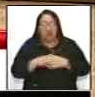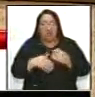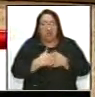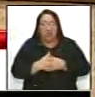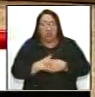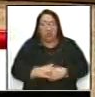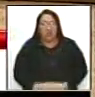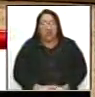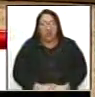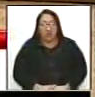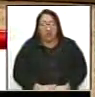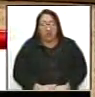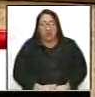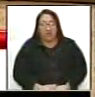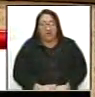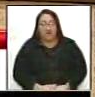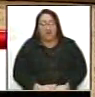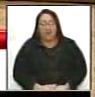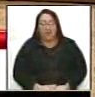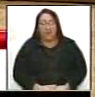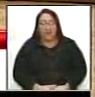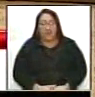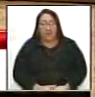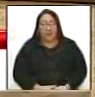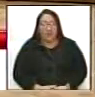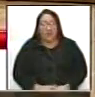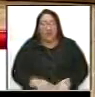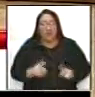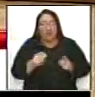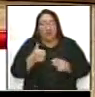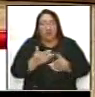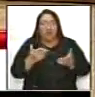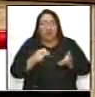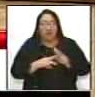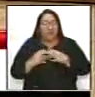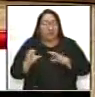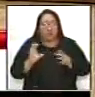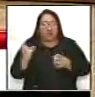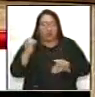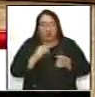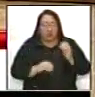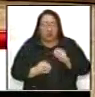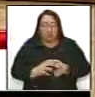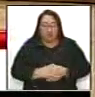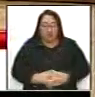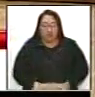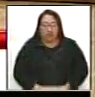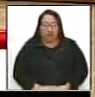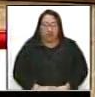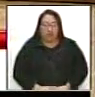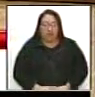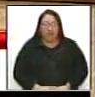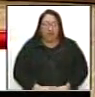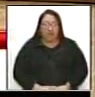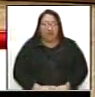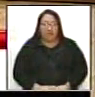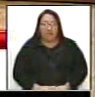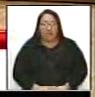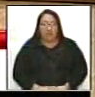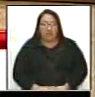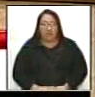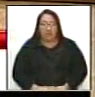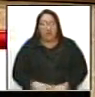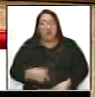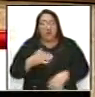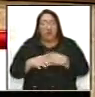y la ciudad y la acogida, pero otra cosa es que se hayan hecho una invasión y lo que vemos todos los días por todas partes,